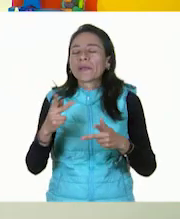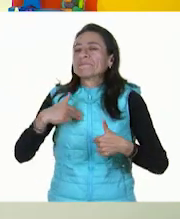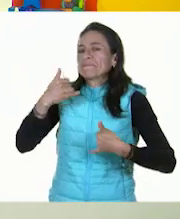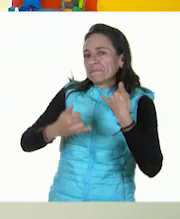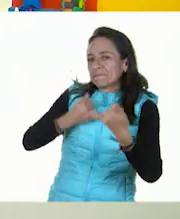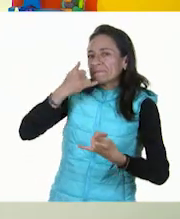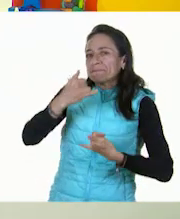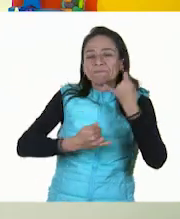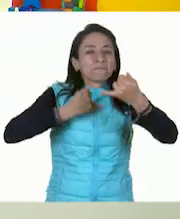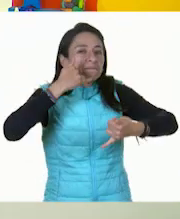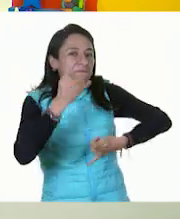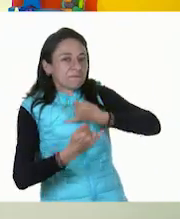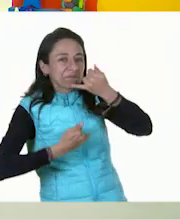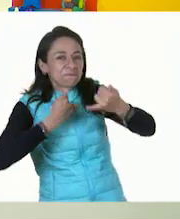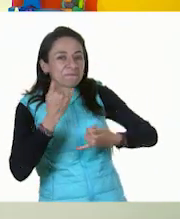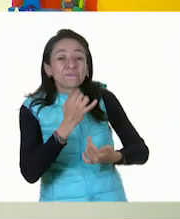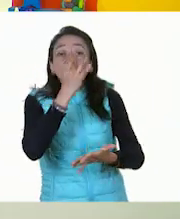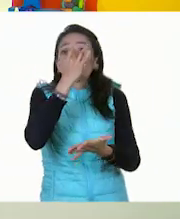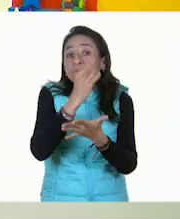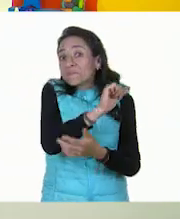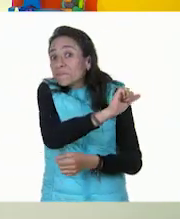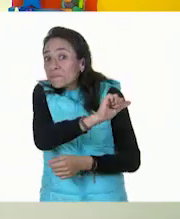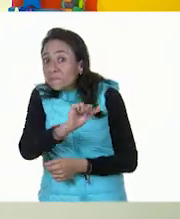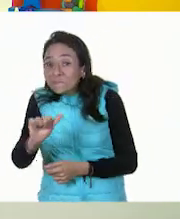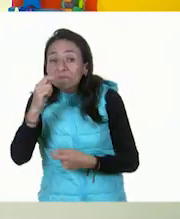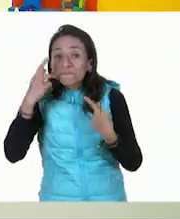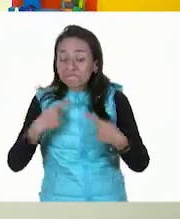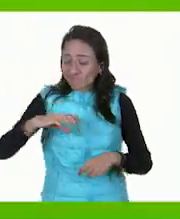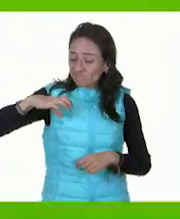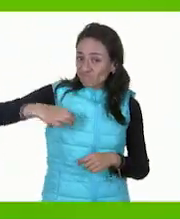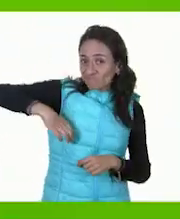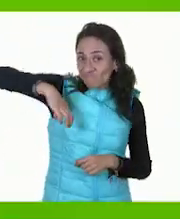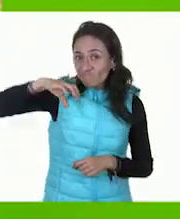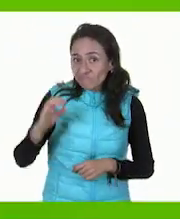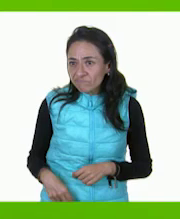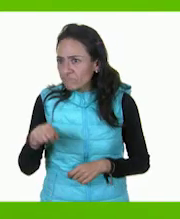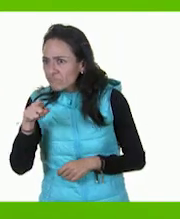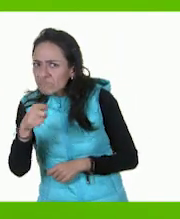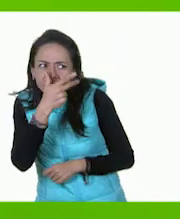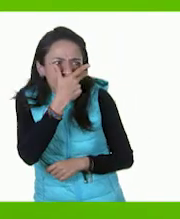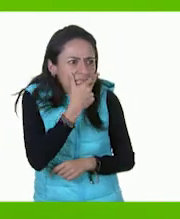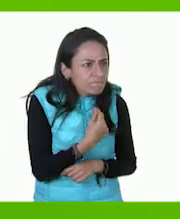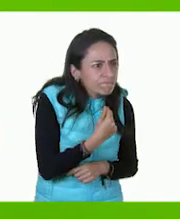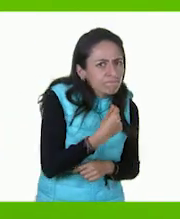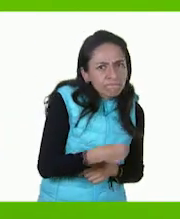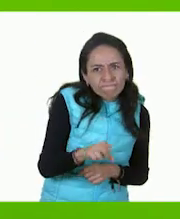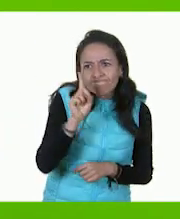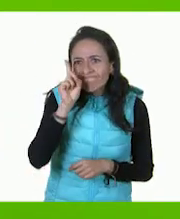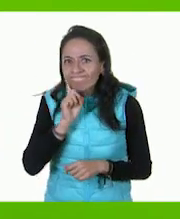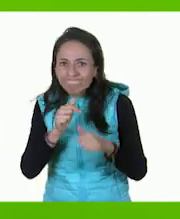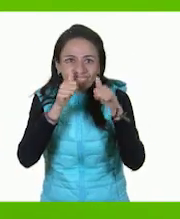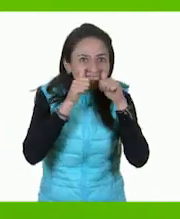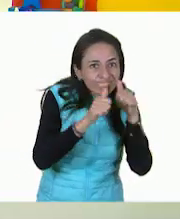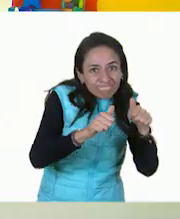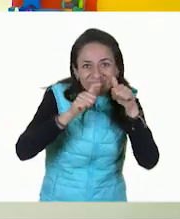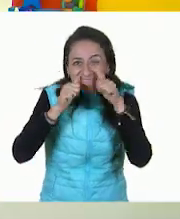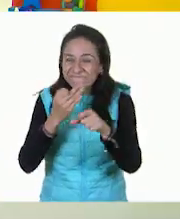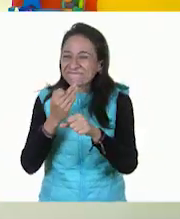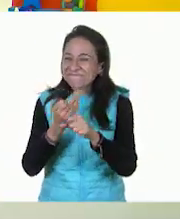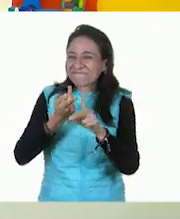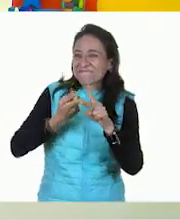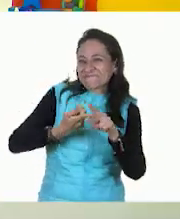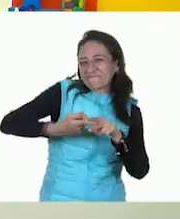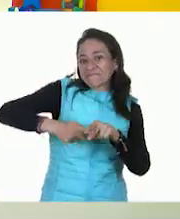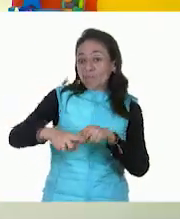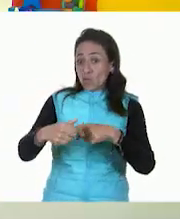es un juego, este es un juego, solo para campeones. Pónganse atentas, pónganse atentos. Vamos a comenzar. Si